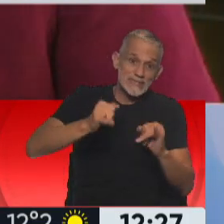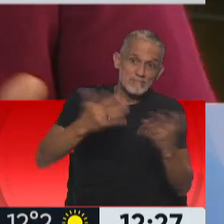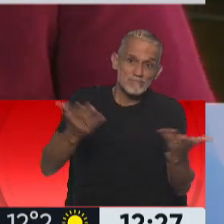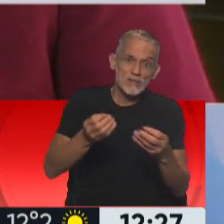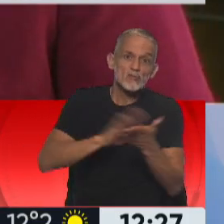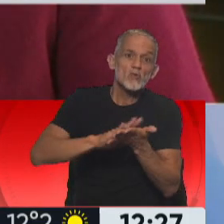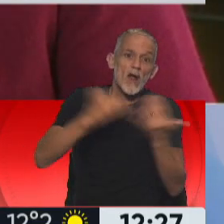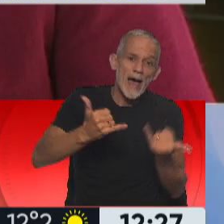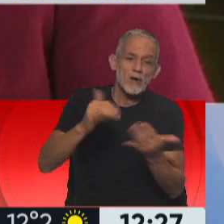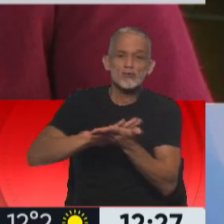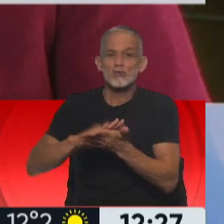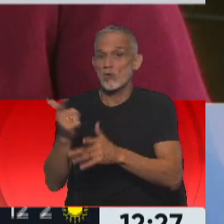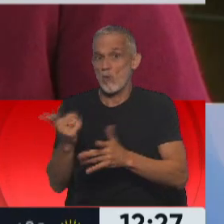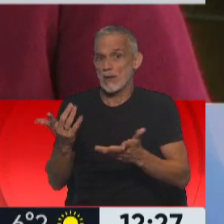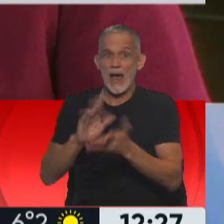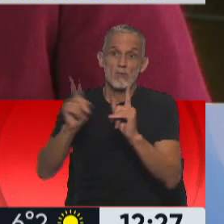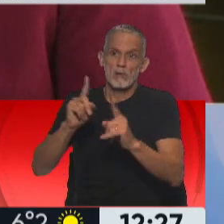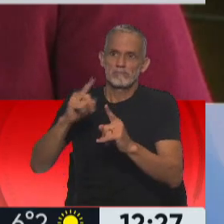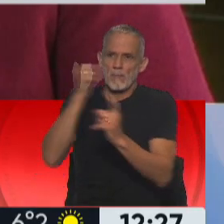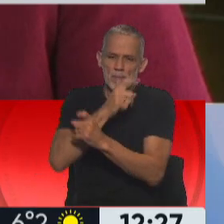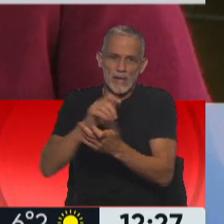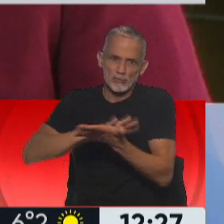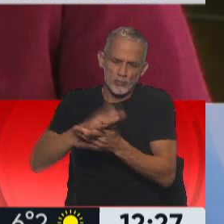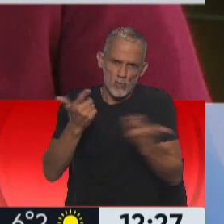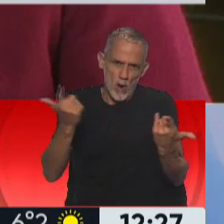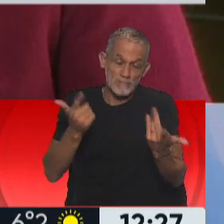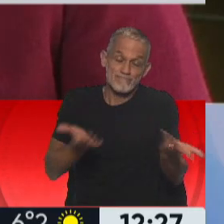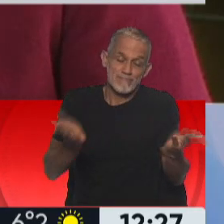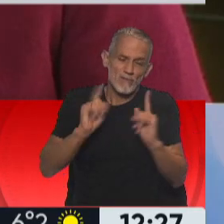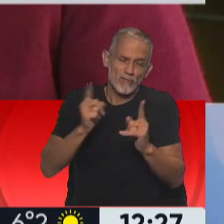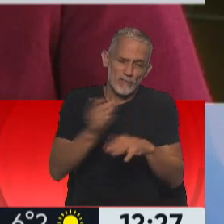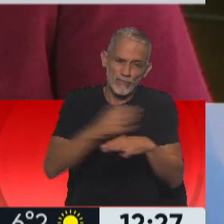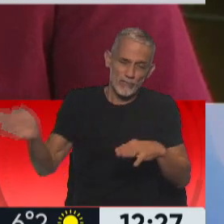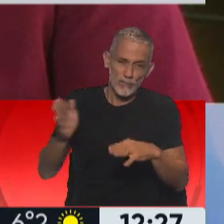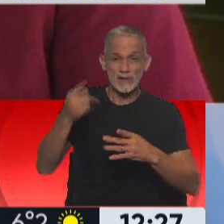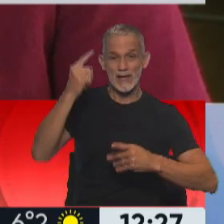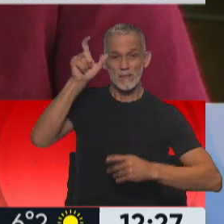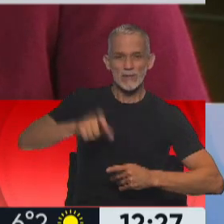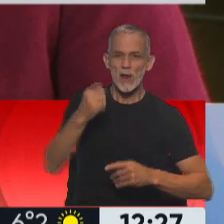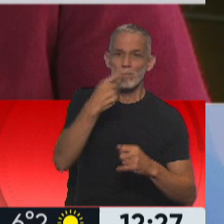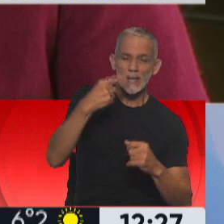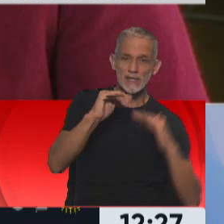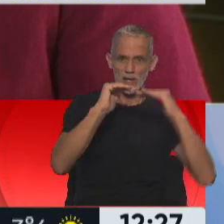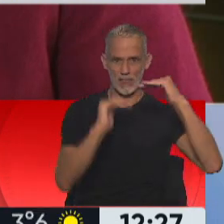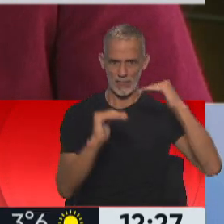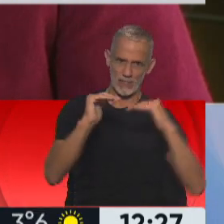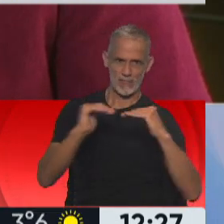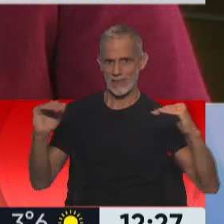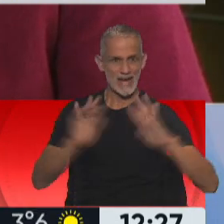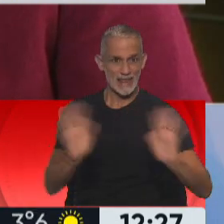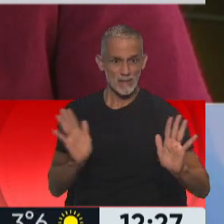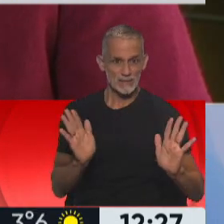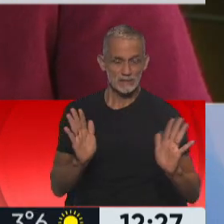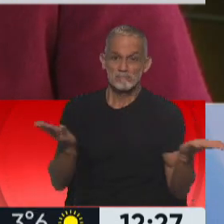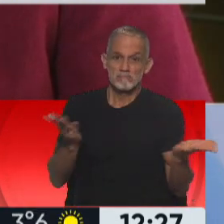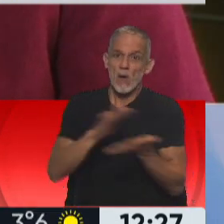porque lamentablemente hay patologías que no tienen cura. Son de curso crónico y el paciente está estabilizado o desestabilizado. Claro. No hay